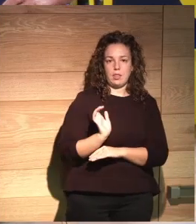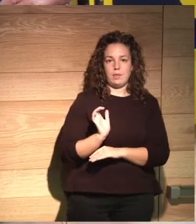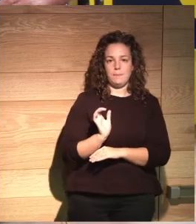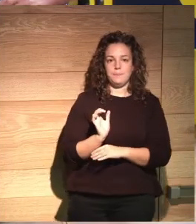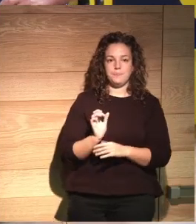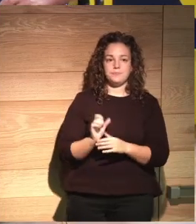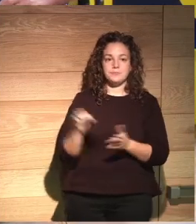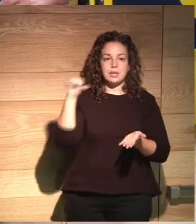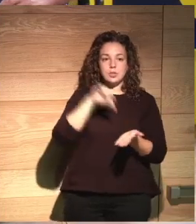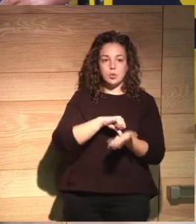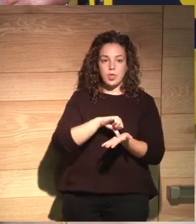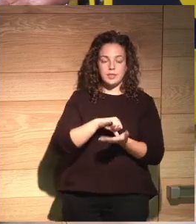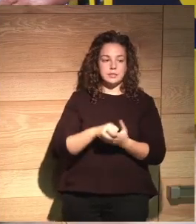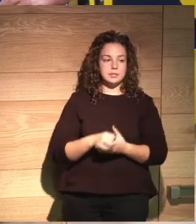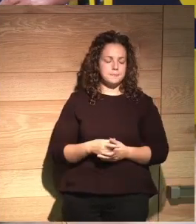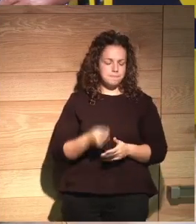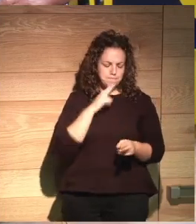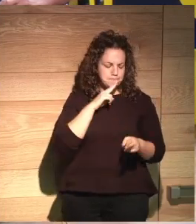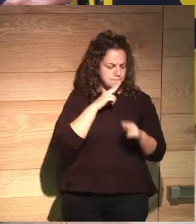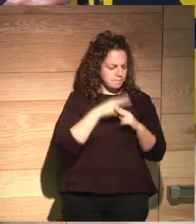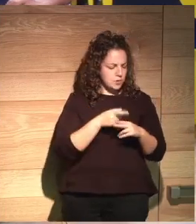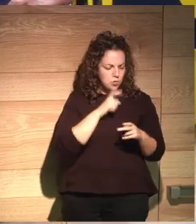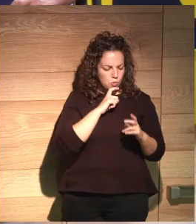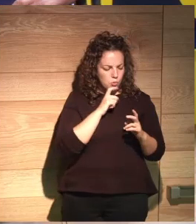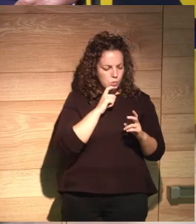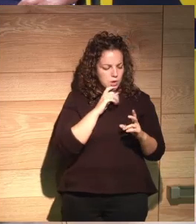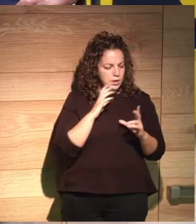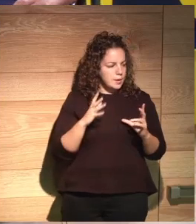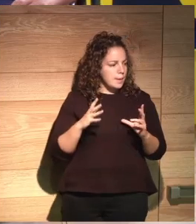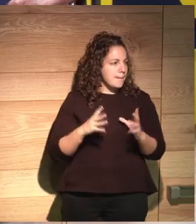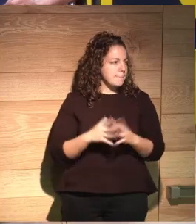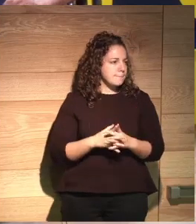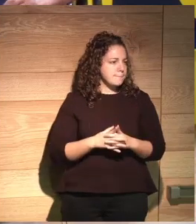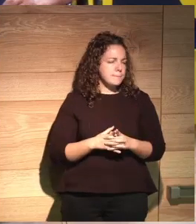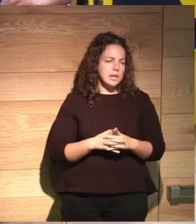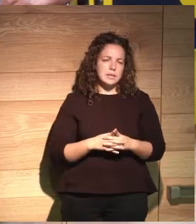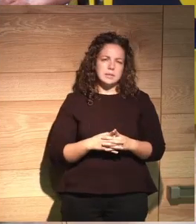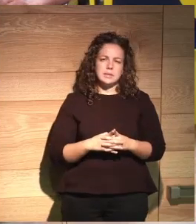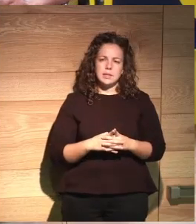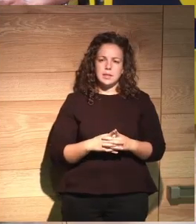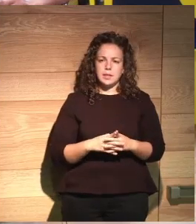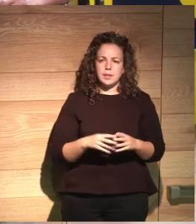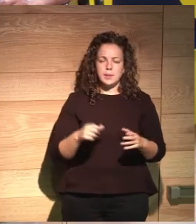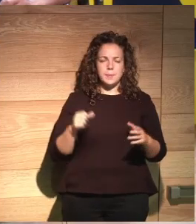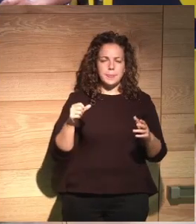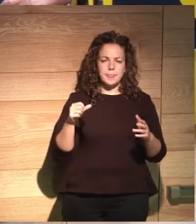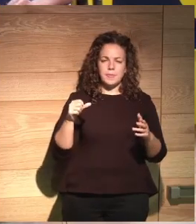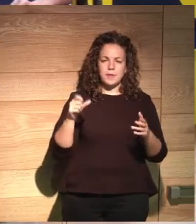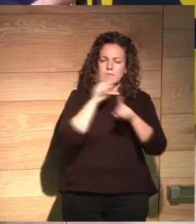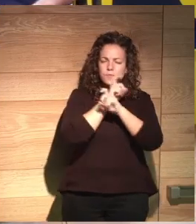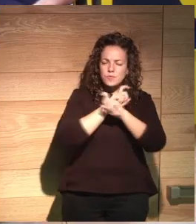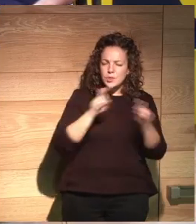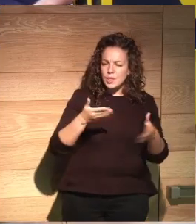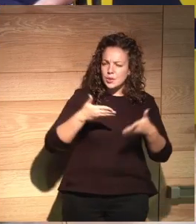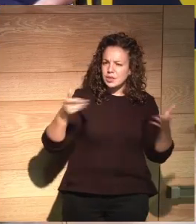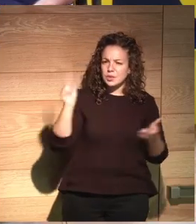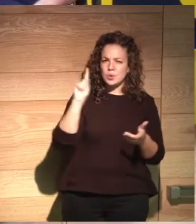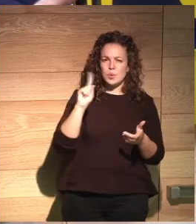las grandes vías como se llamaban las las grandes fundaciones pero